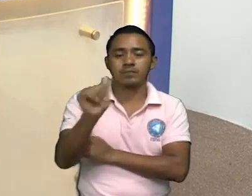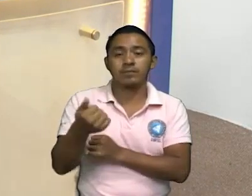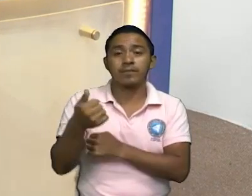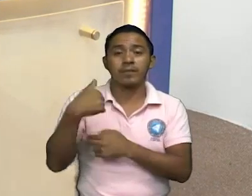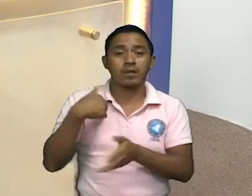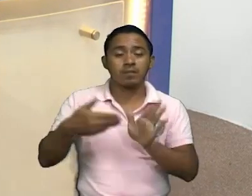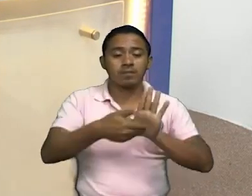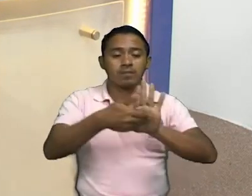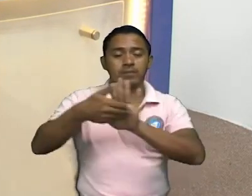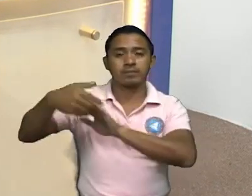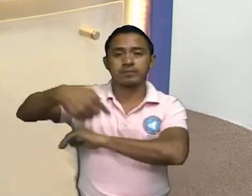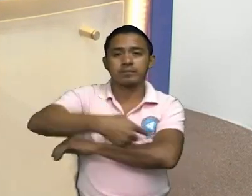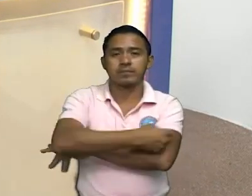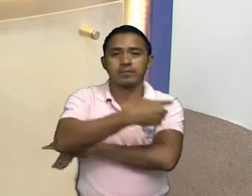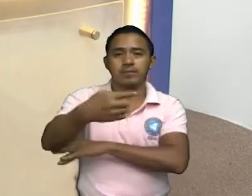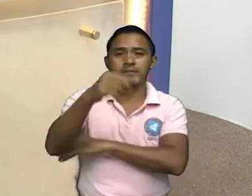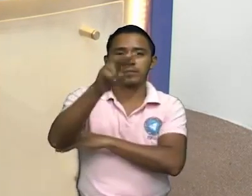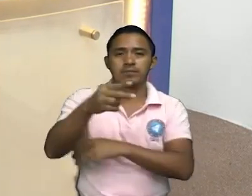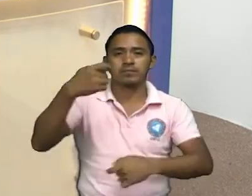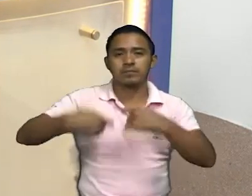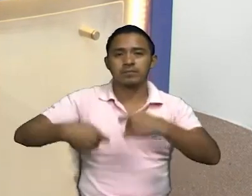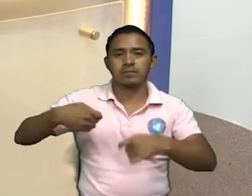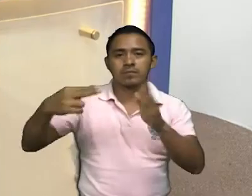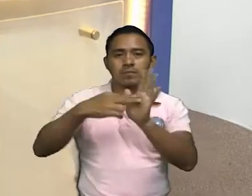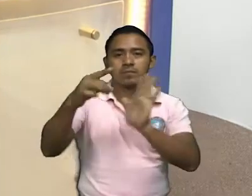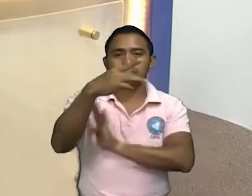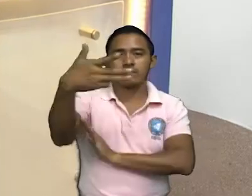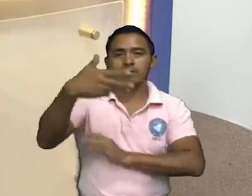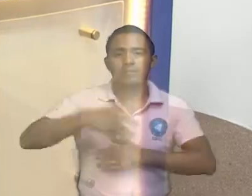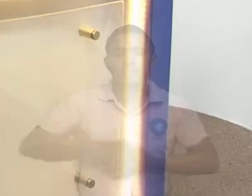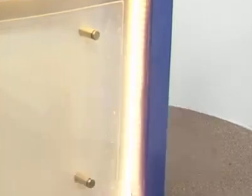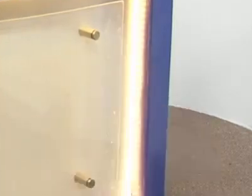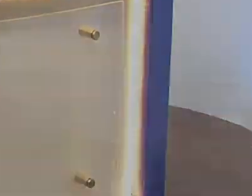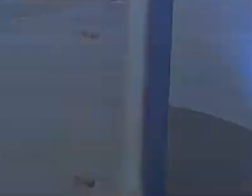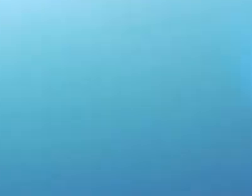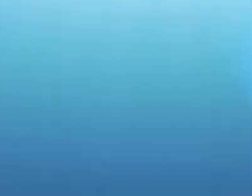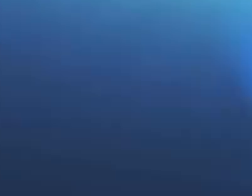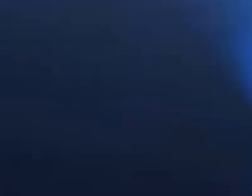titulares correspondientes a este 2 de septiembre del 2019.